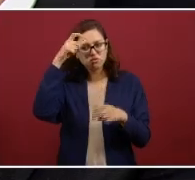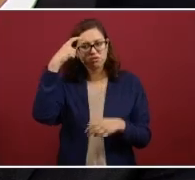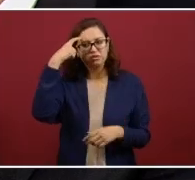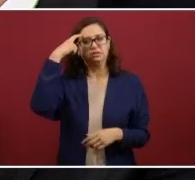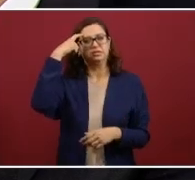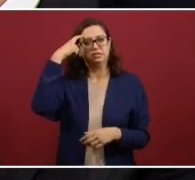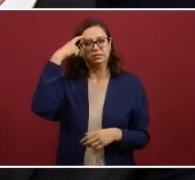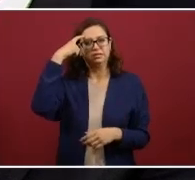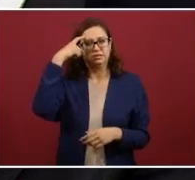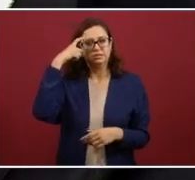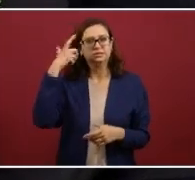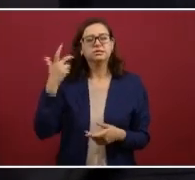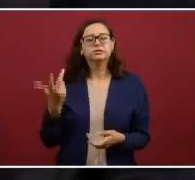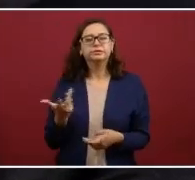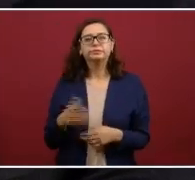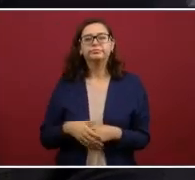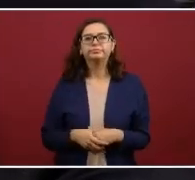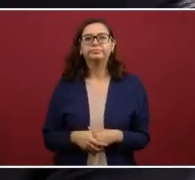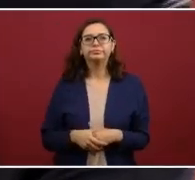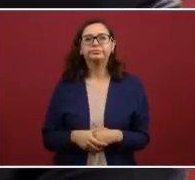He podido